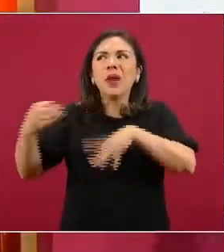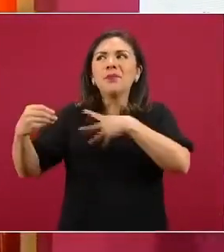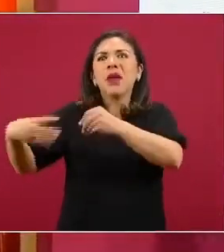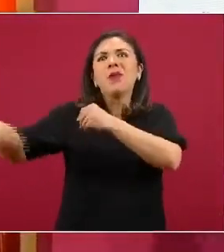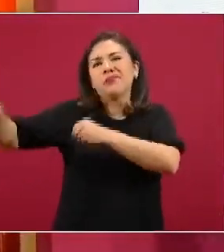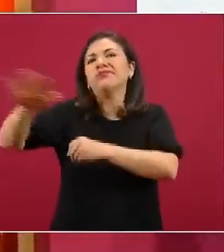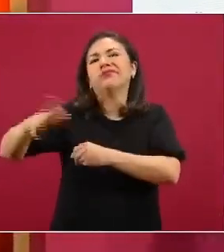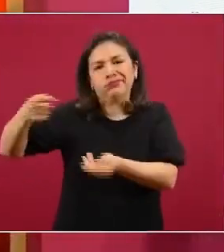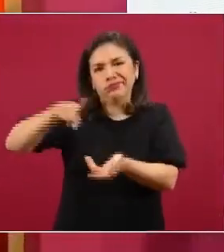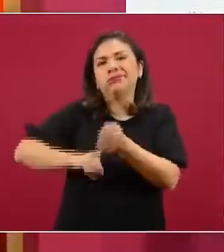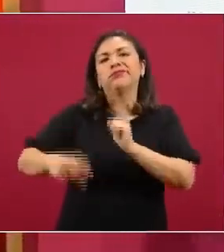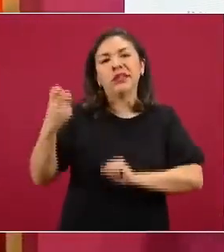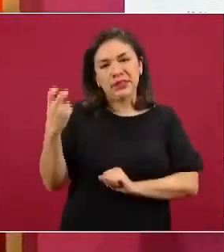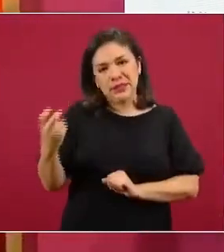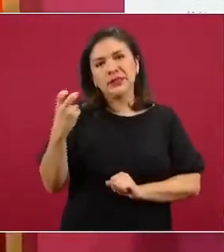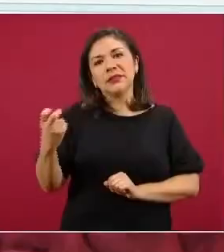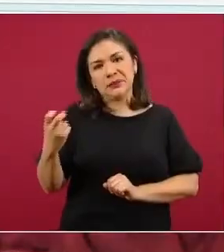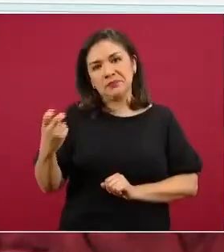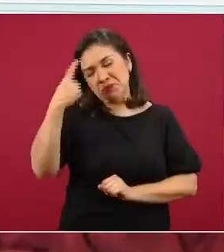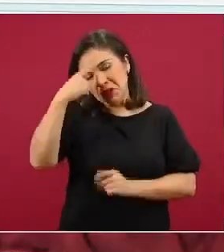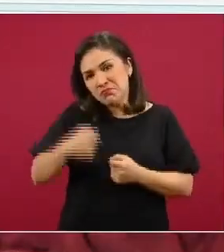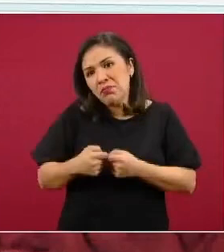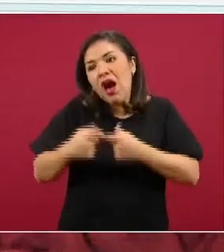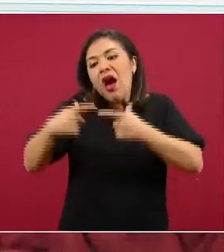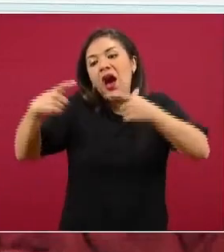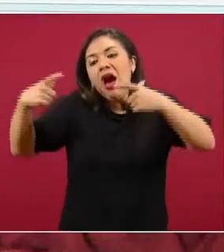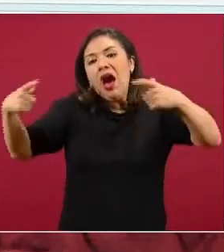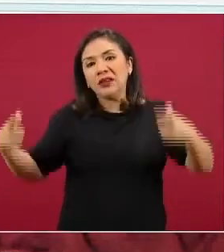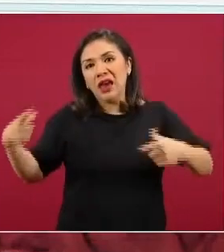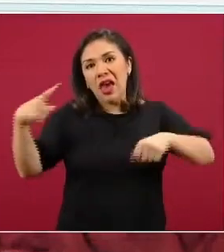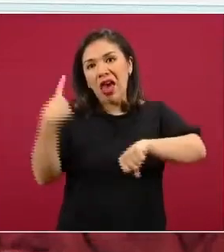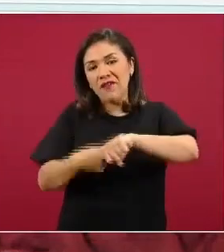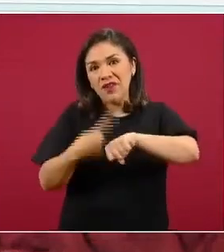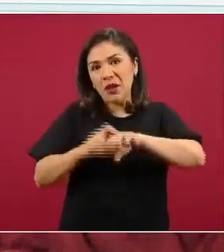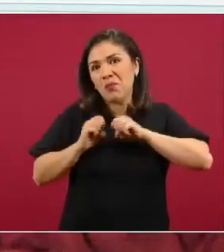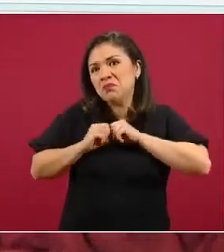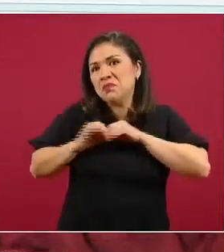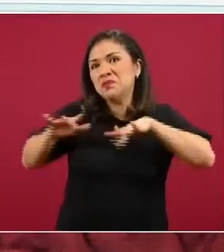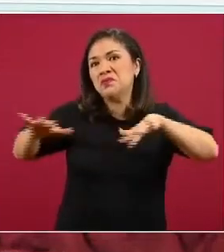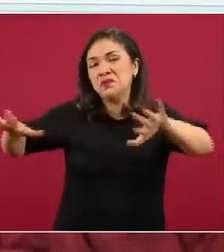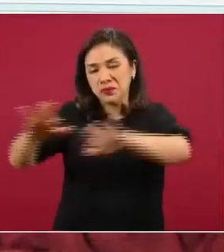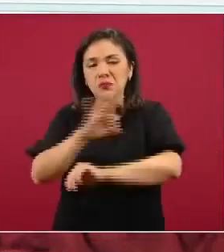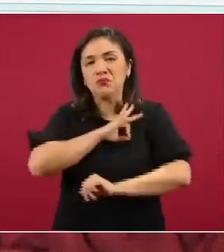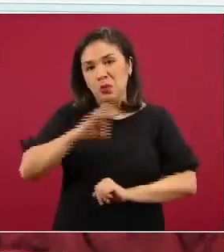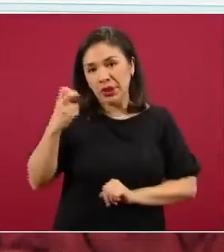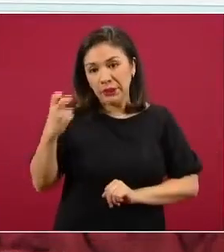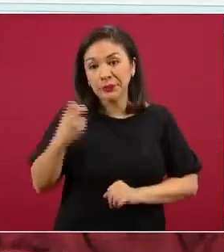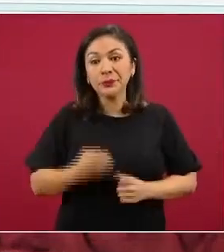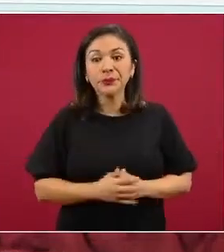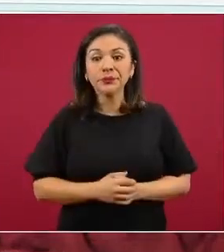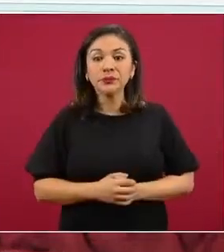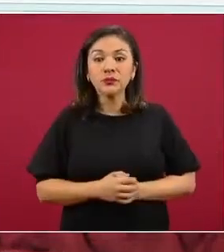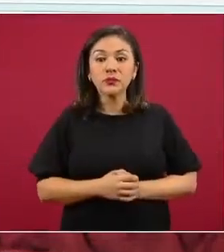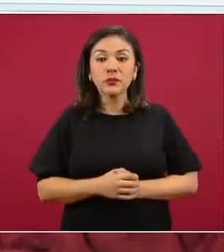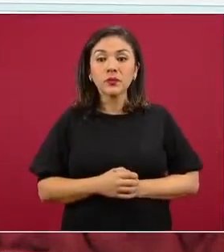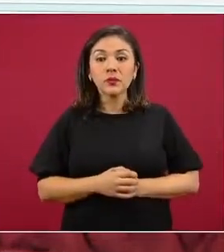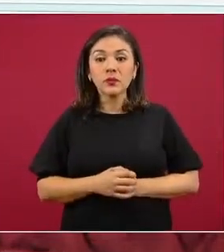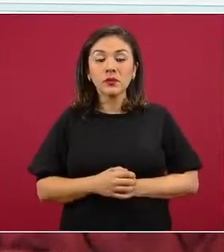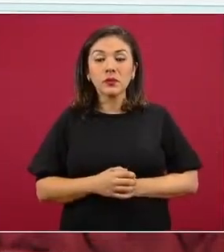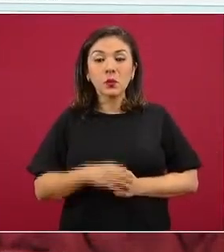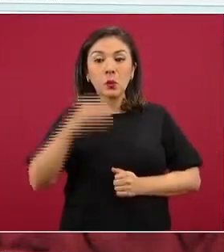la transmisión para extender la enfermedad o la epidemia. La siguiente, por favor.